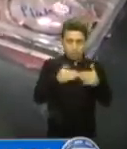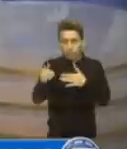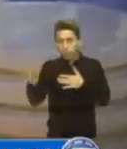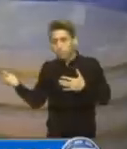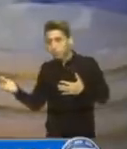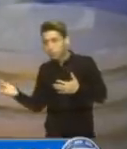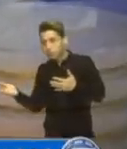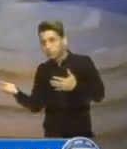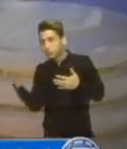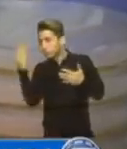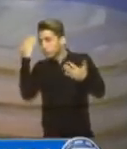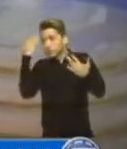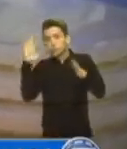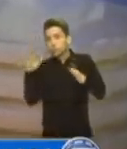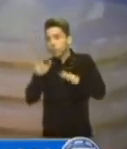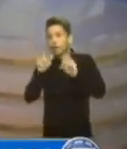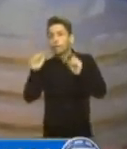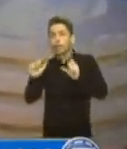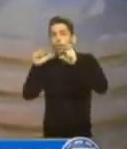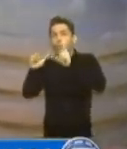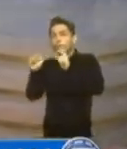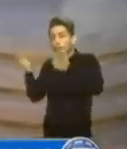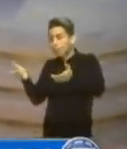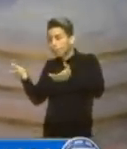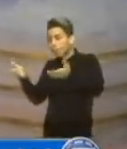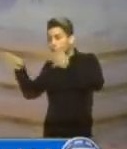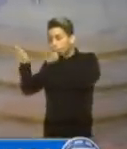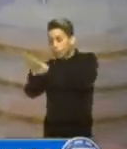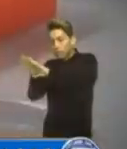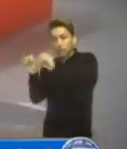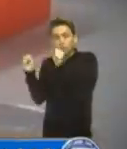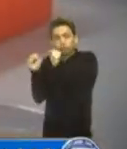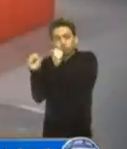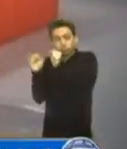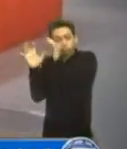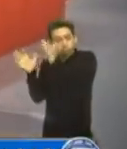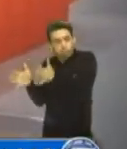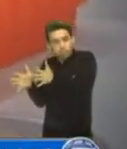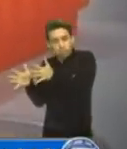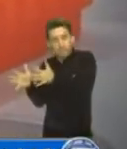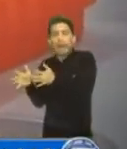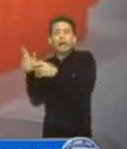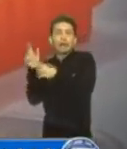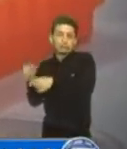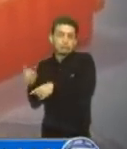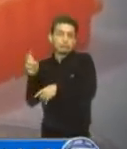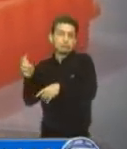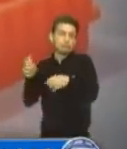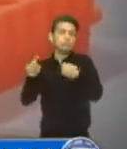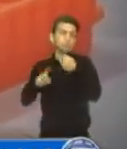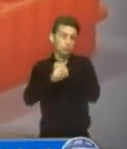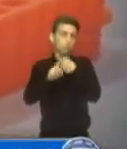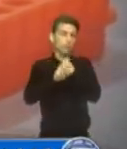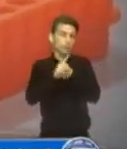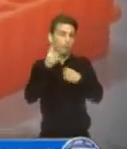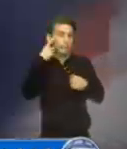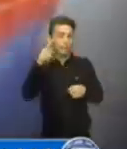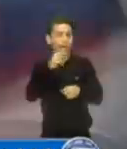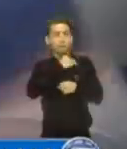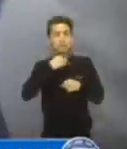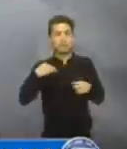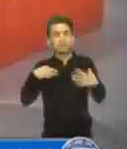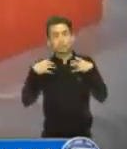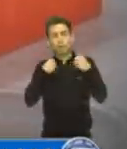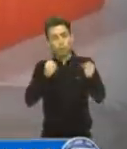que hayan tenido el almacenamiento adecuado. Claramente es un problema, no solo para las autoridades sanitarias, sino también